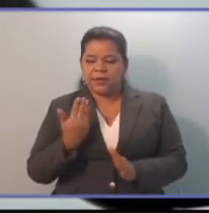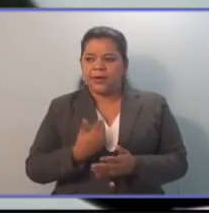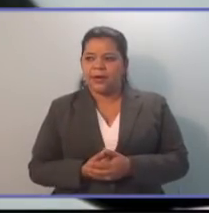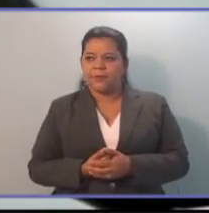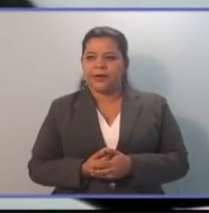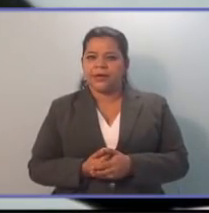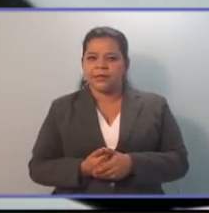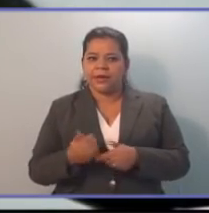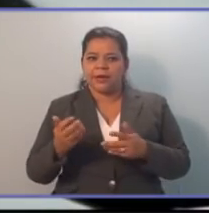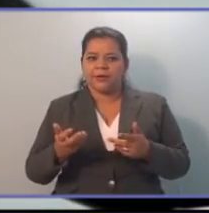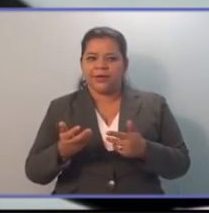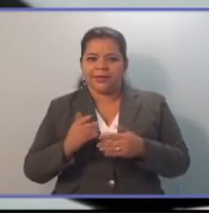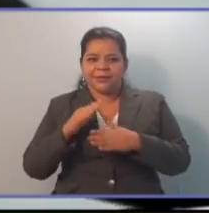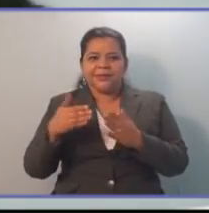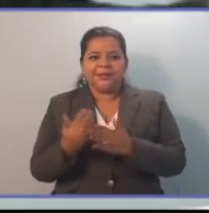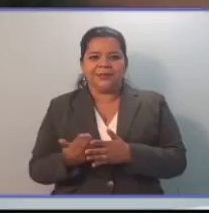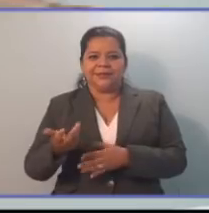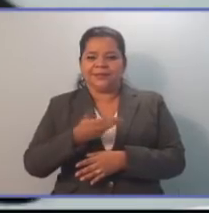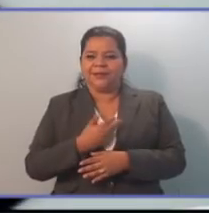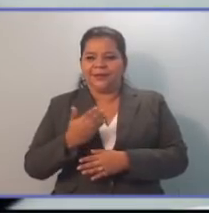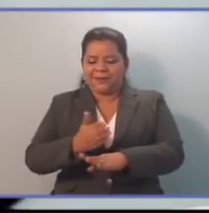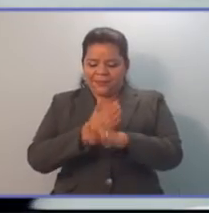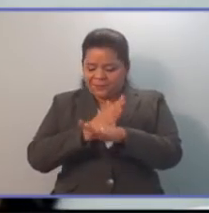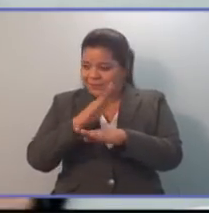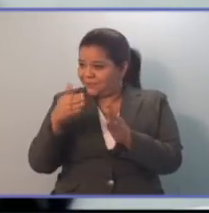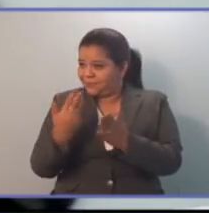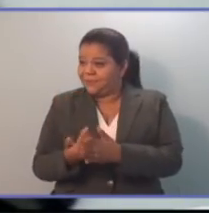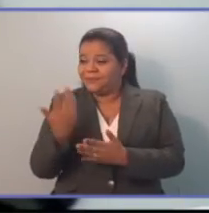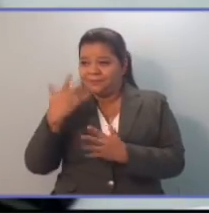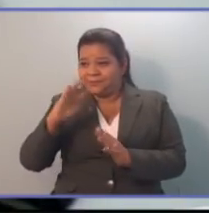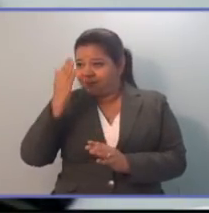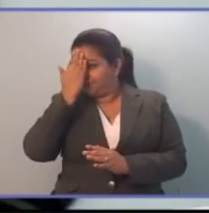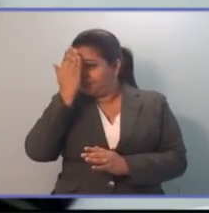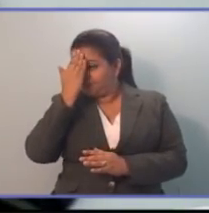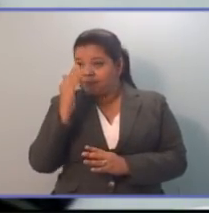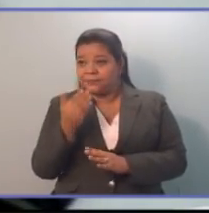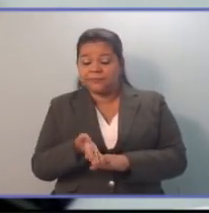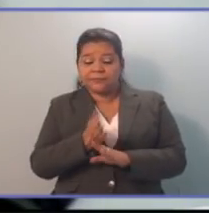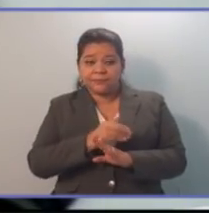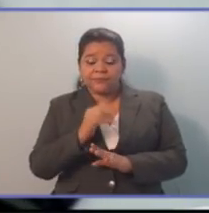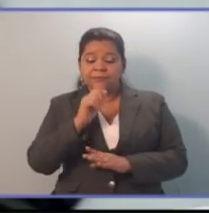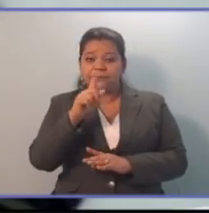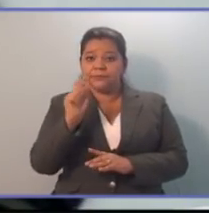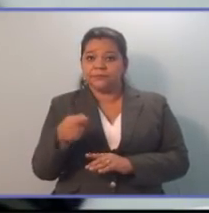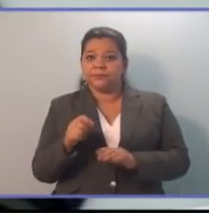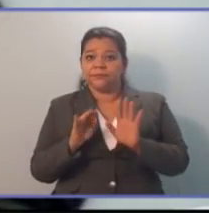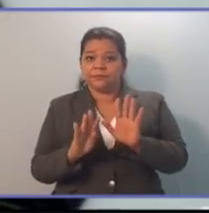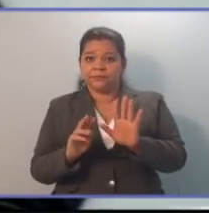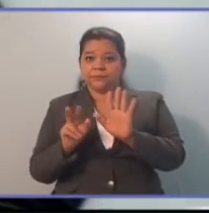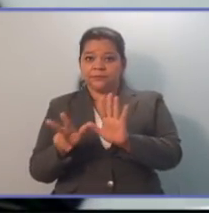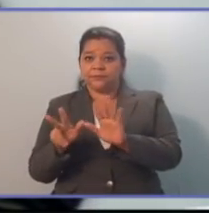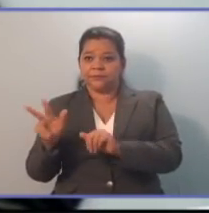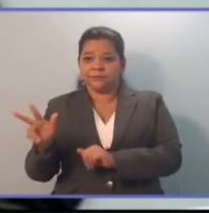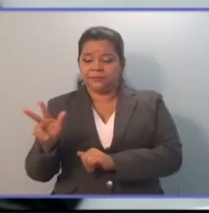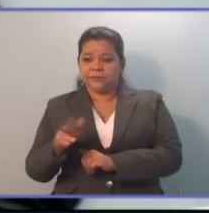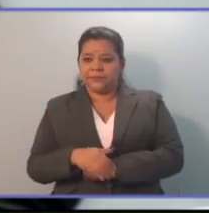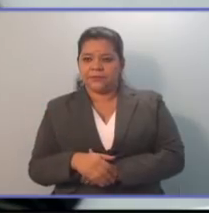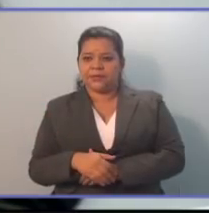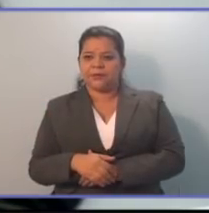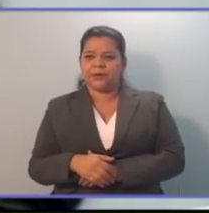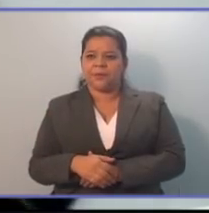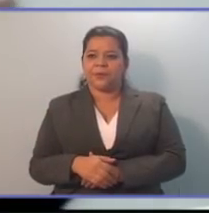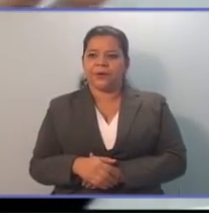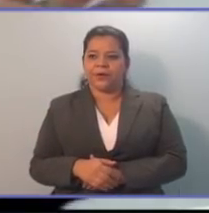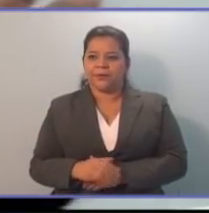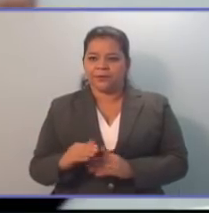Constitución, puesto que nuestra Constitución, ustedes mejor que yo saben, de 1983. Así es de que, es